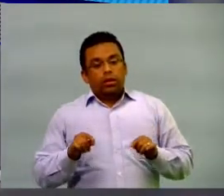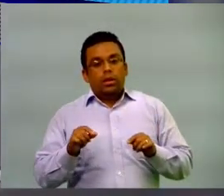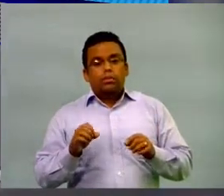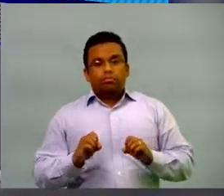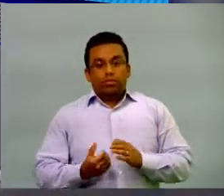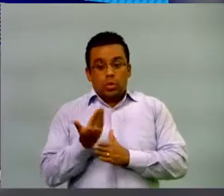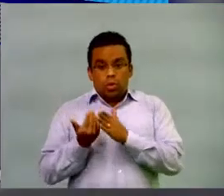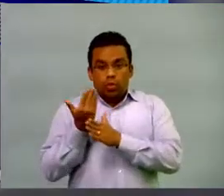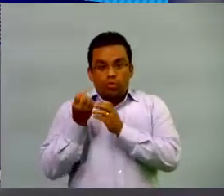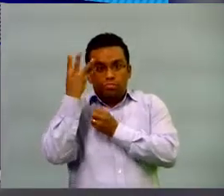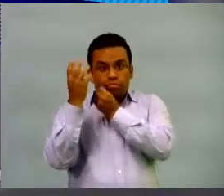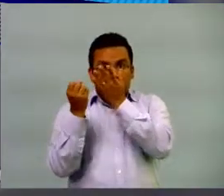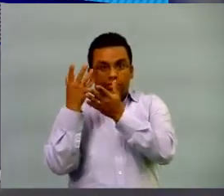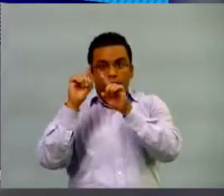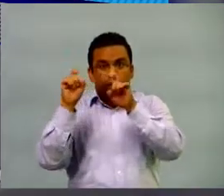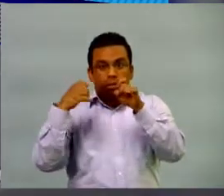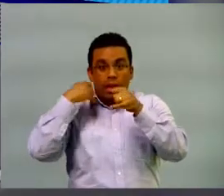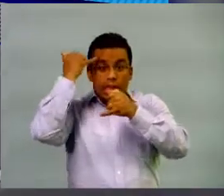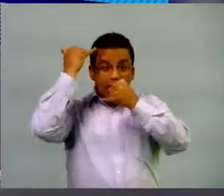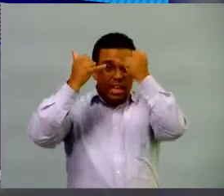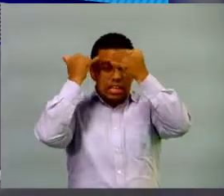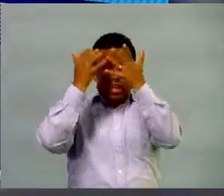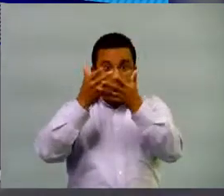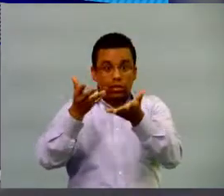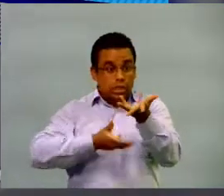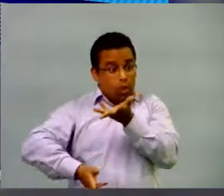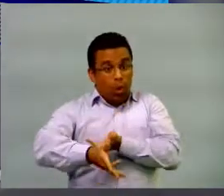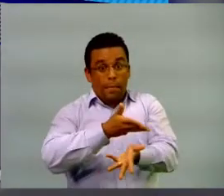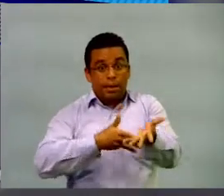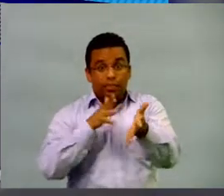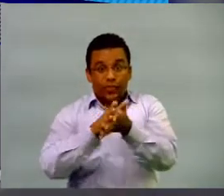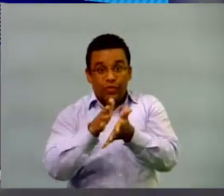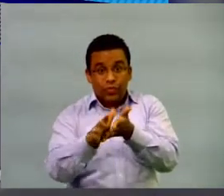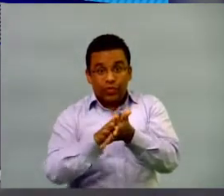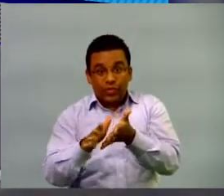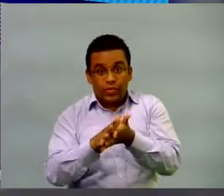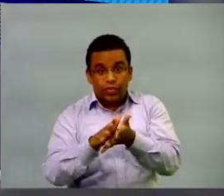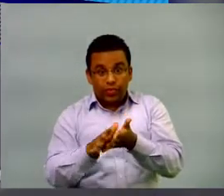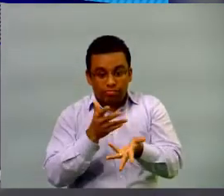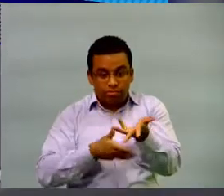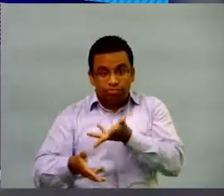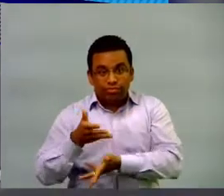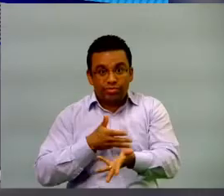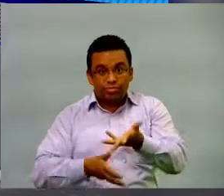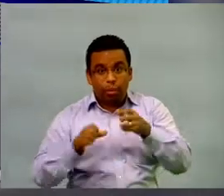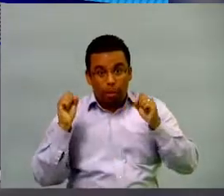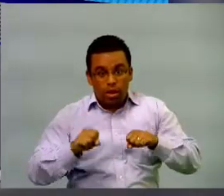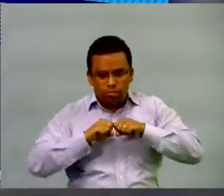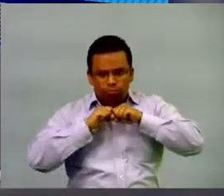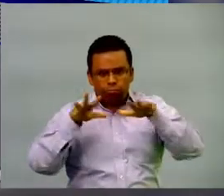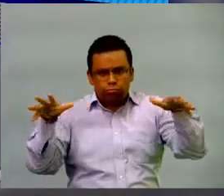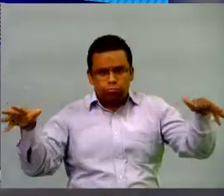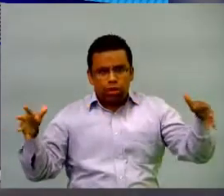la innovación para la lluvia de ideas y compartir información de manera